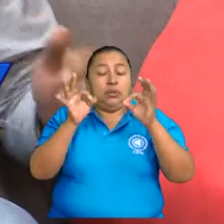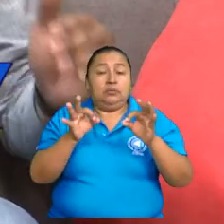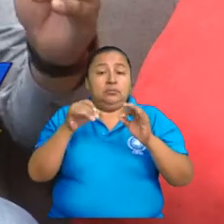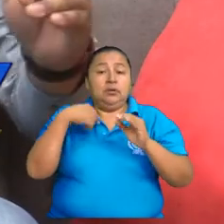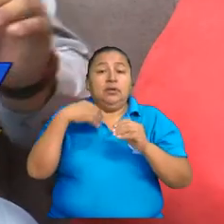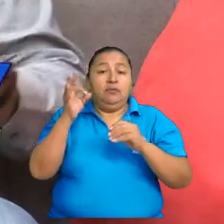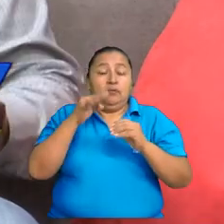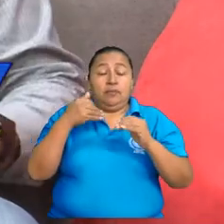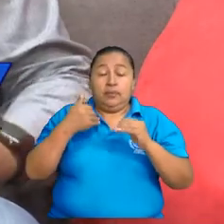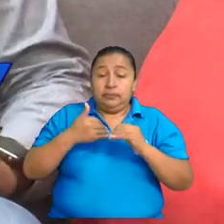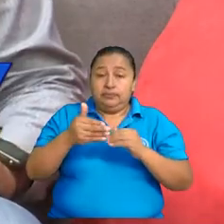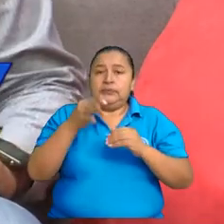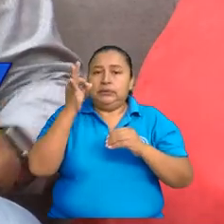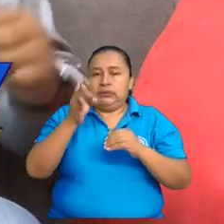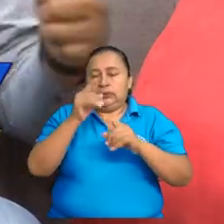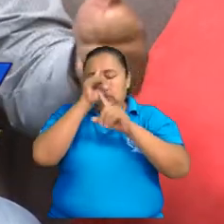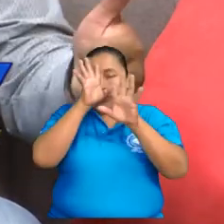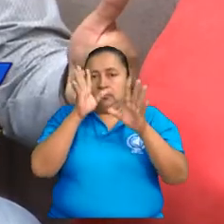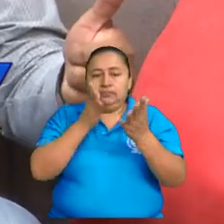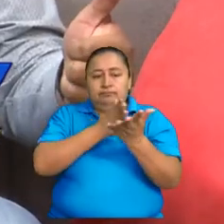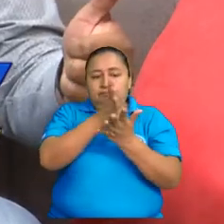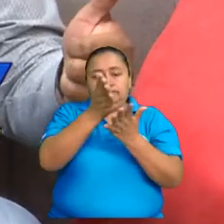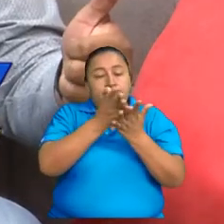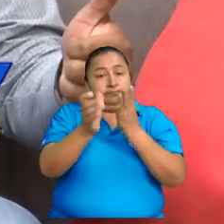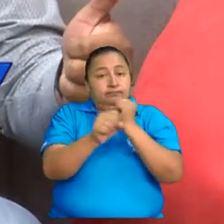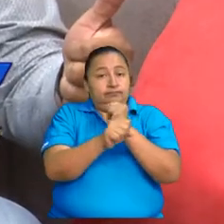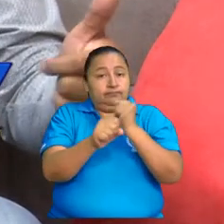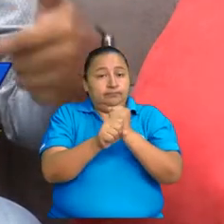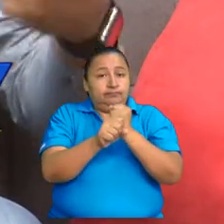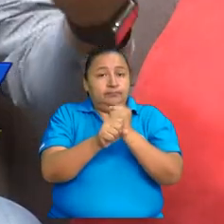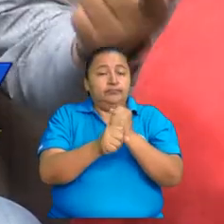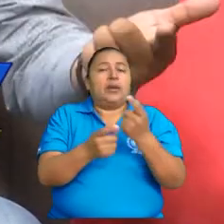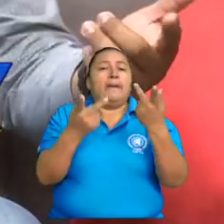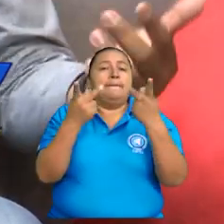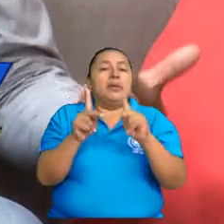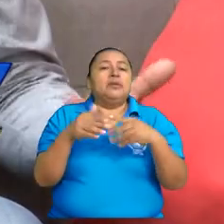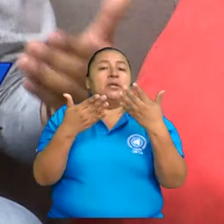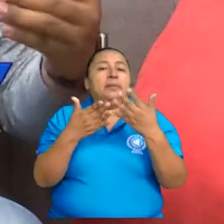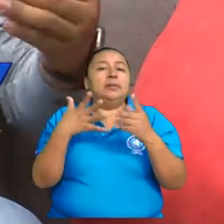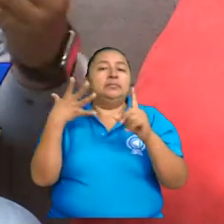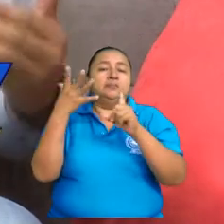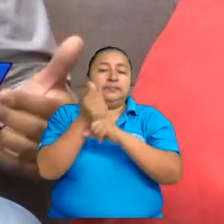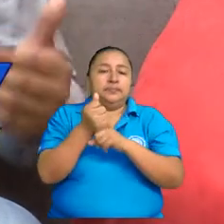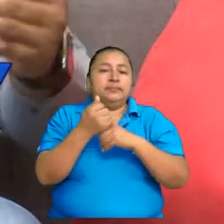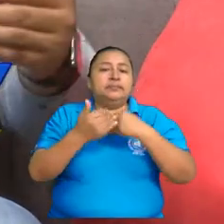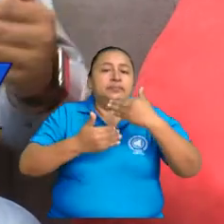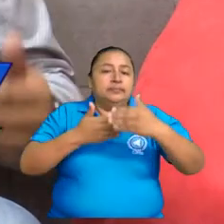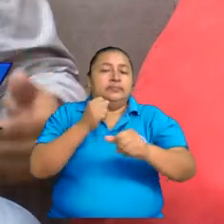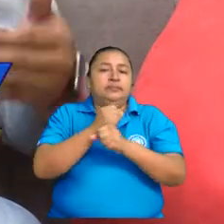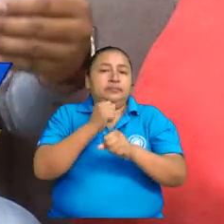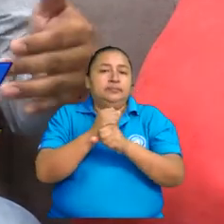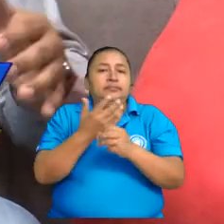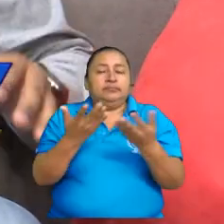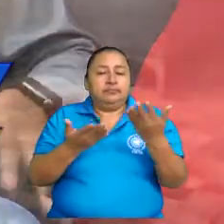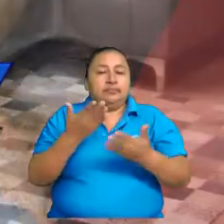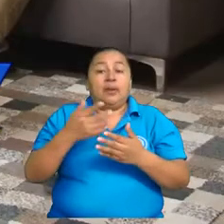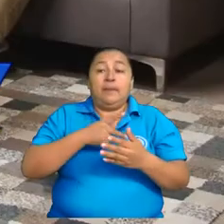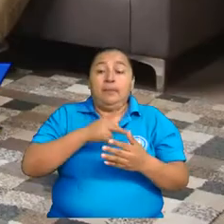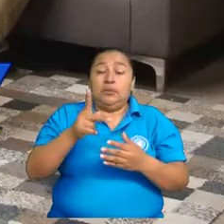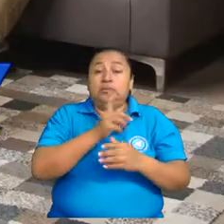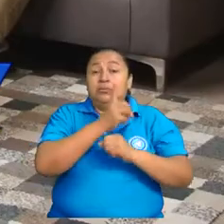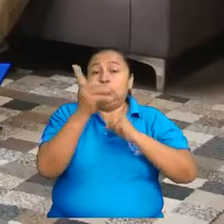forma bastante certera las líneas de trabajo, pero también las conquistas ya, porque vaya, de repente ya tal vez en los próximos